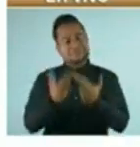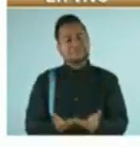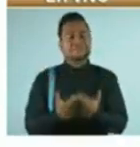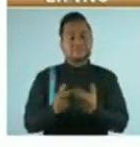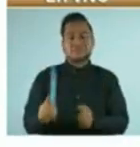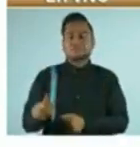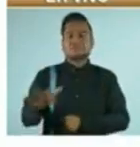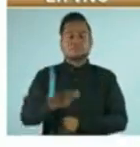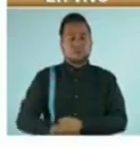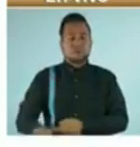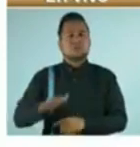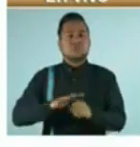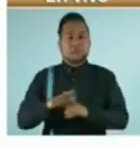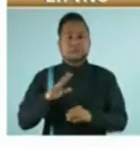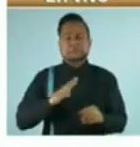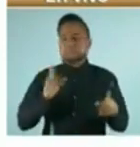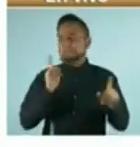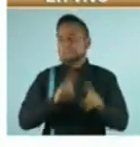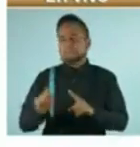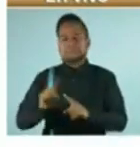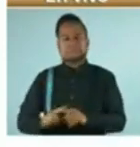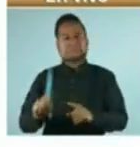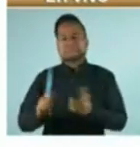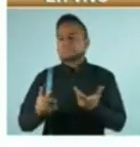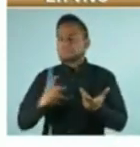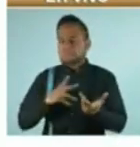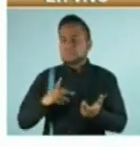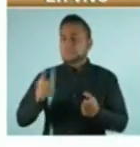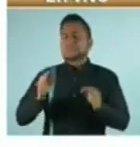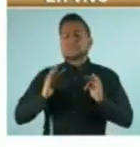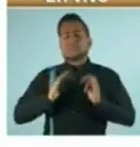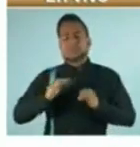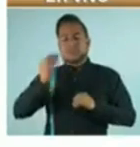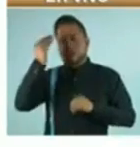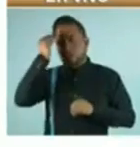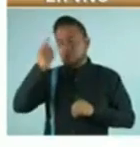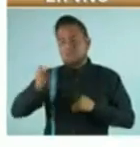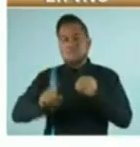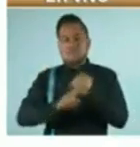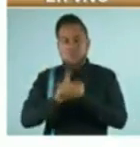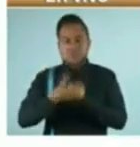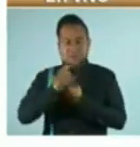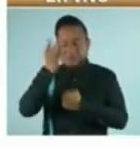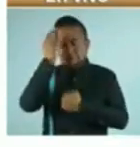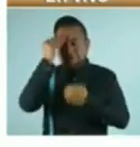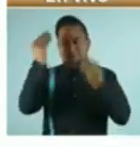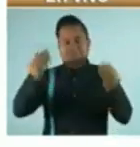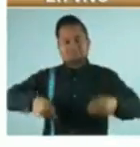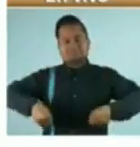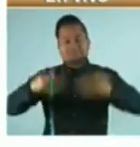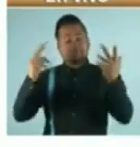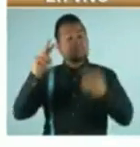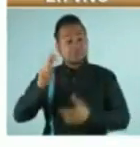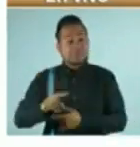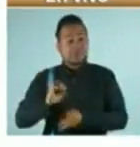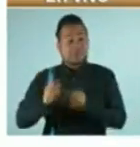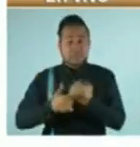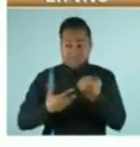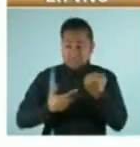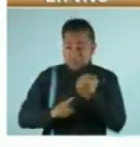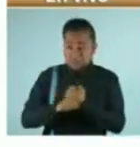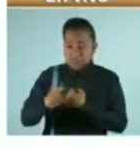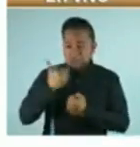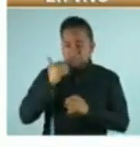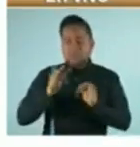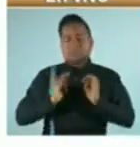Es un pueblo que tiene toda la tranquilidad del mundo, donde puedes olvidarte de todos tus, tus problemas, si es en algún momento los tienes y quieres